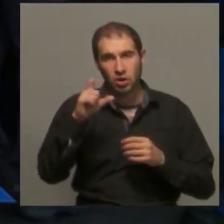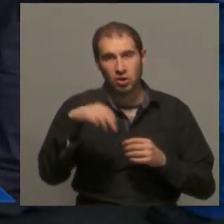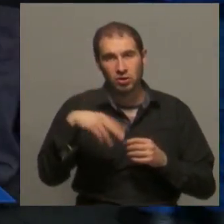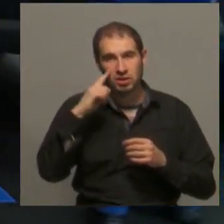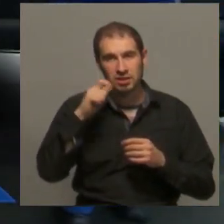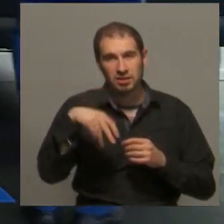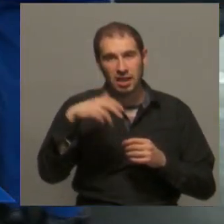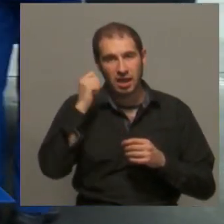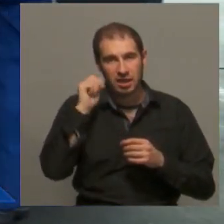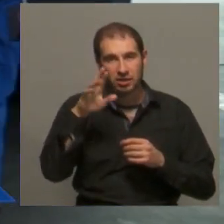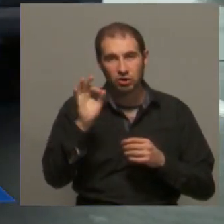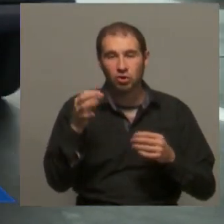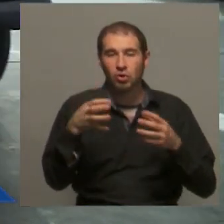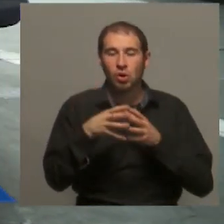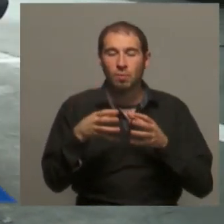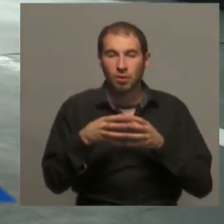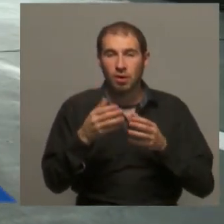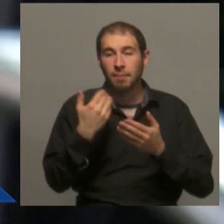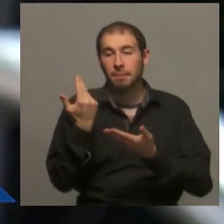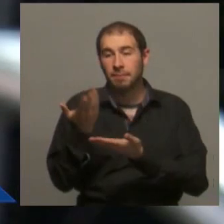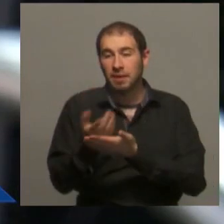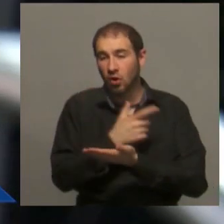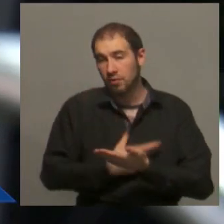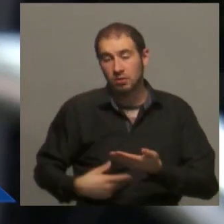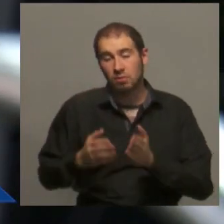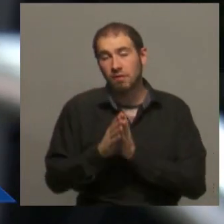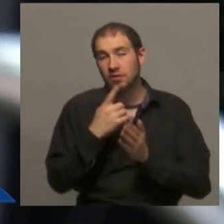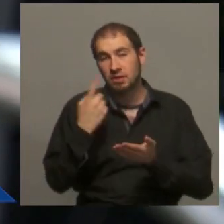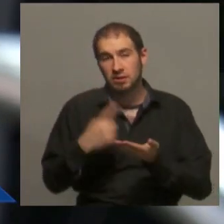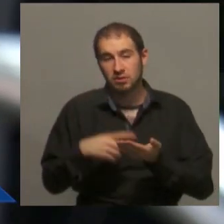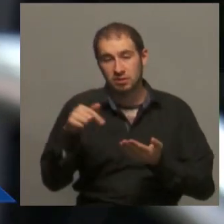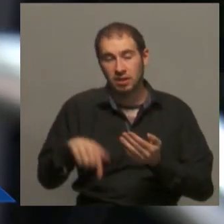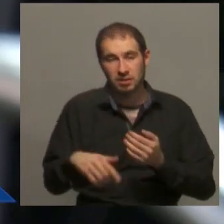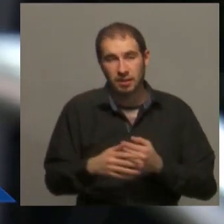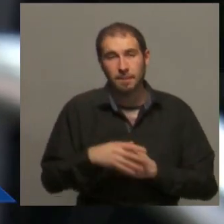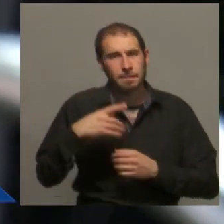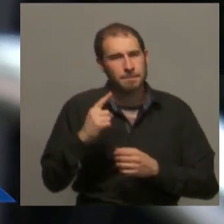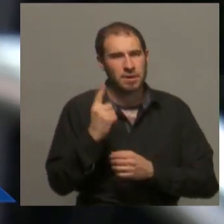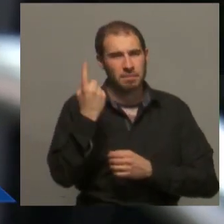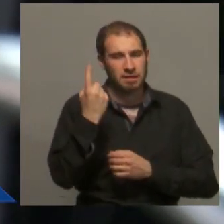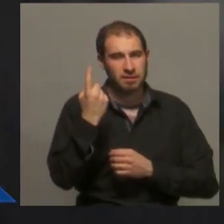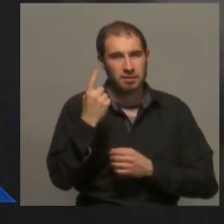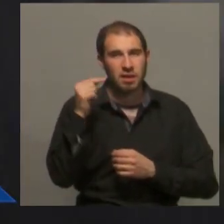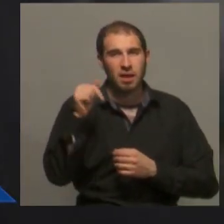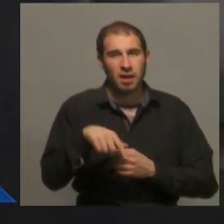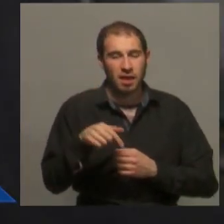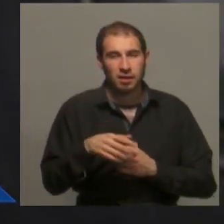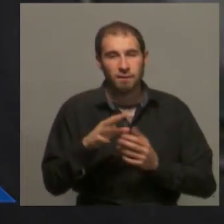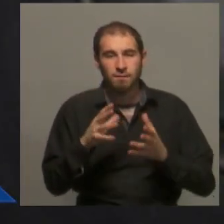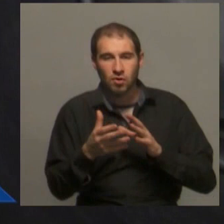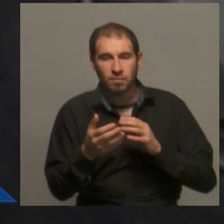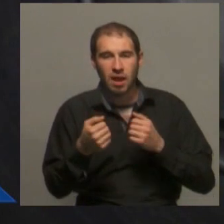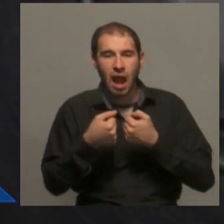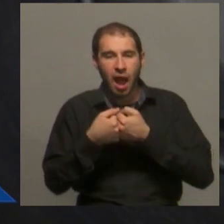sector cooperativo, lo que le pedimos al gobierno es que este tipo de medidas, que desde el primer momento se busquen algún tipo